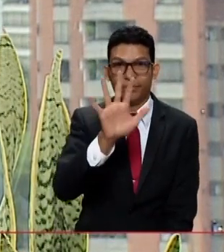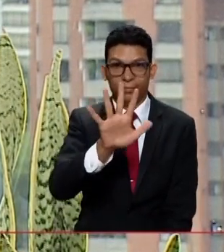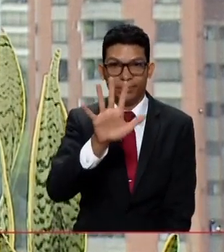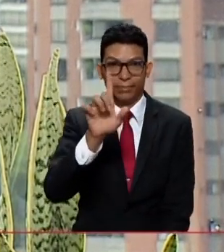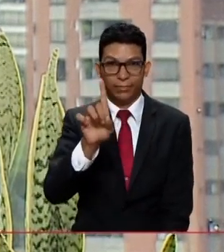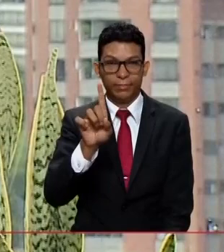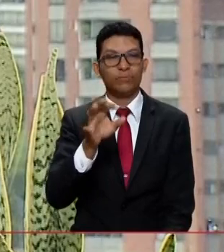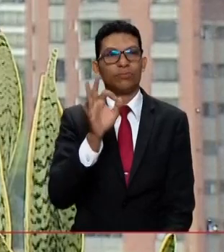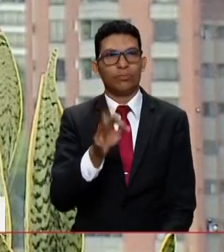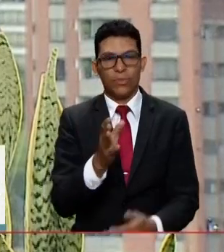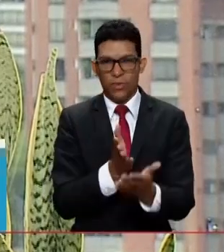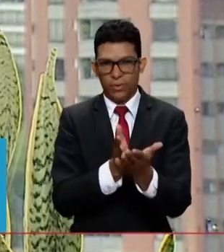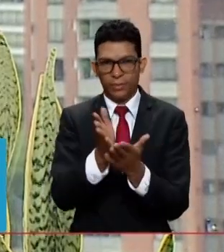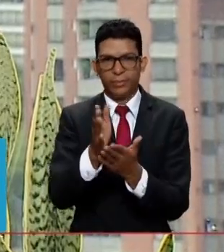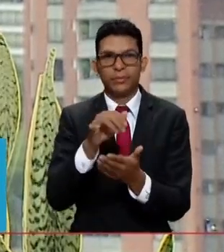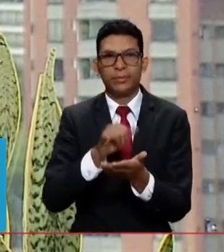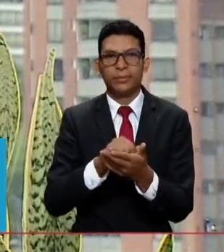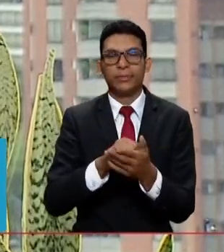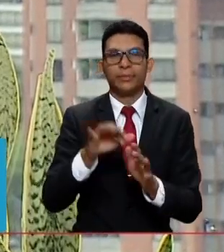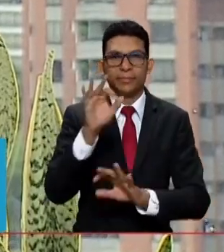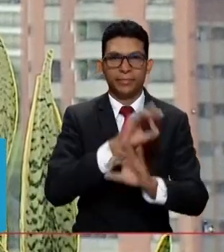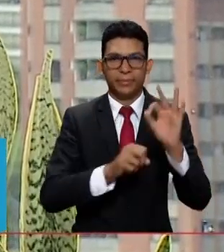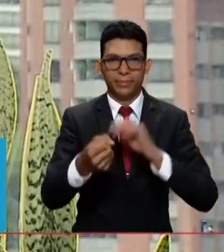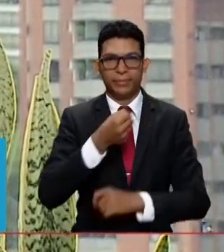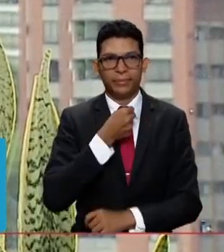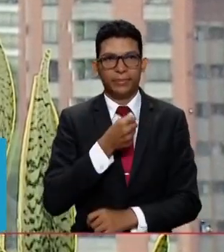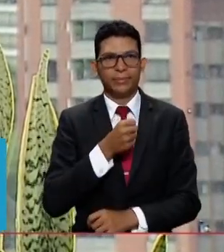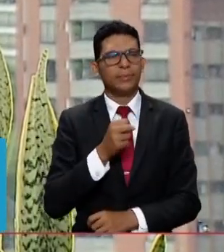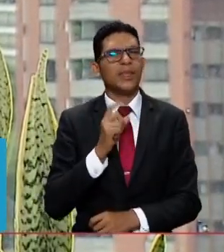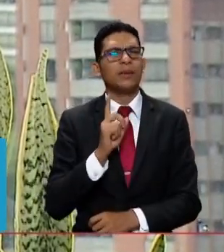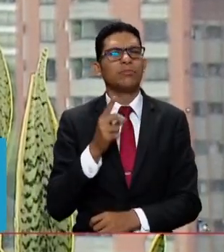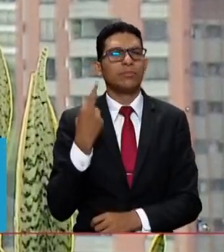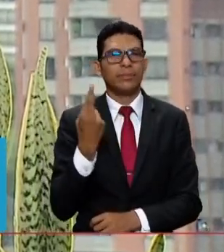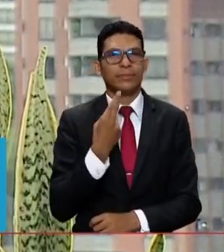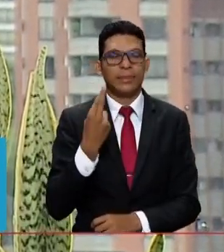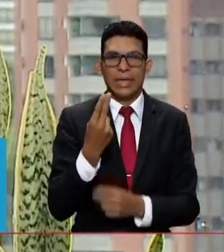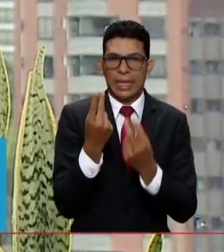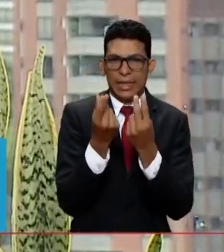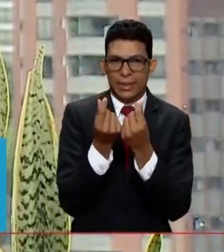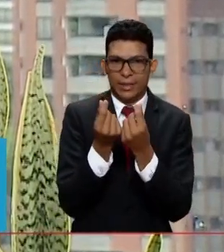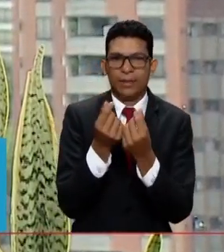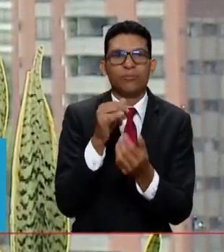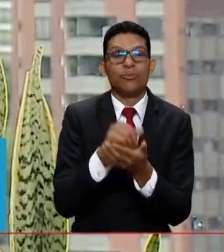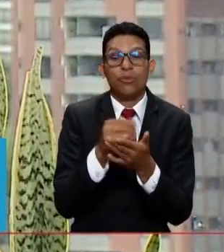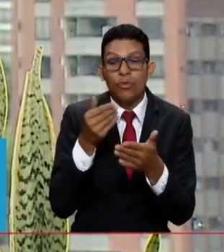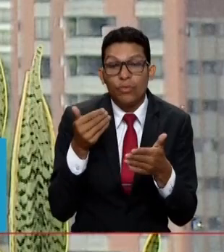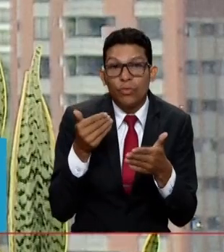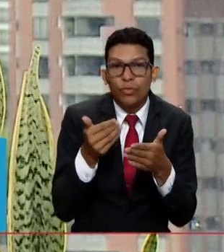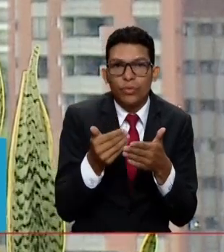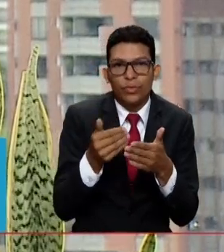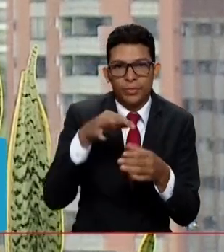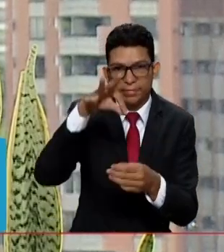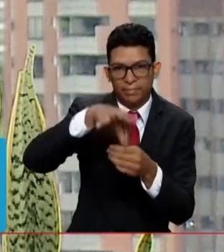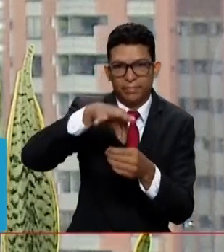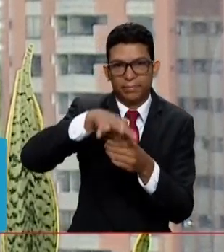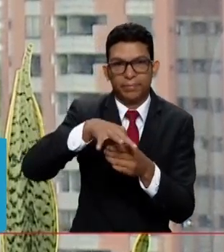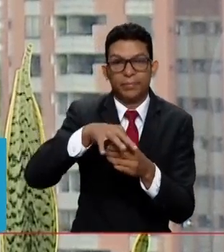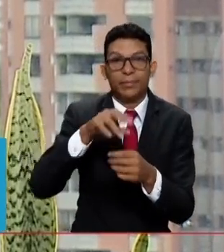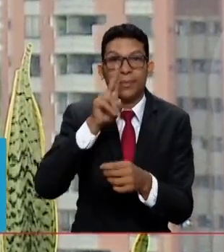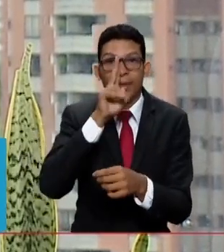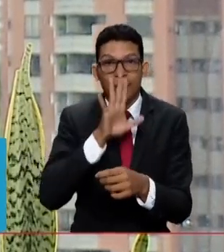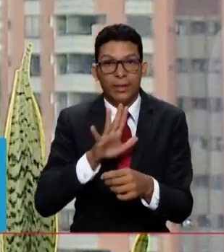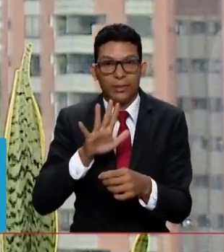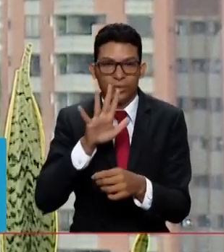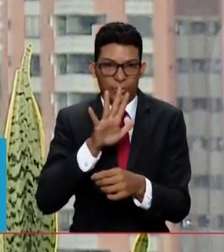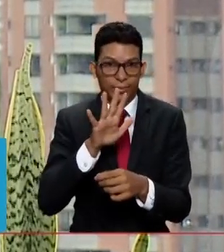7:51 de la mañana, continuamos en Telepacífico Noticias. Ahora vamos a hablar de economía, portas de las elecciones regionales. El gobierno nacional, a